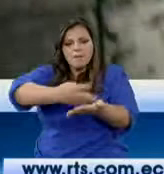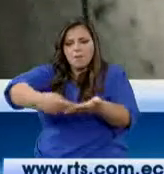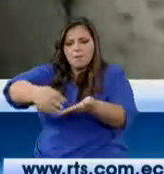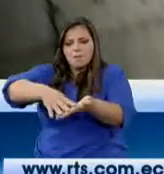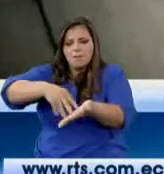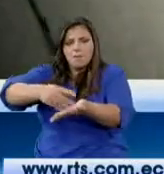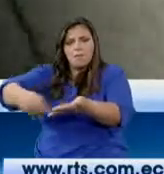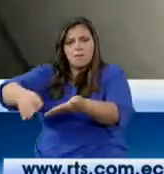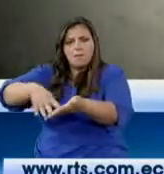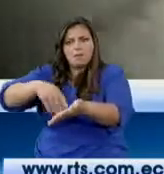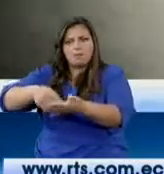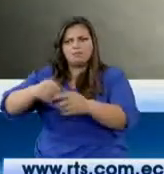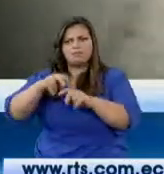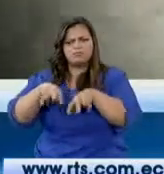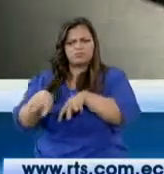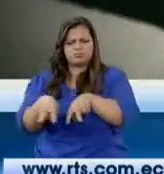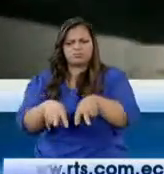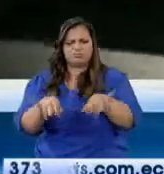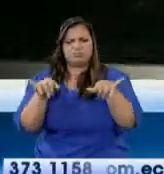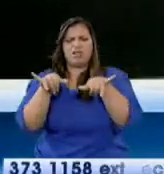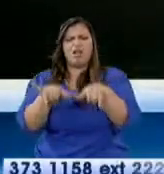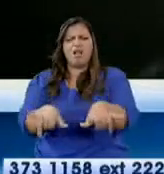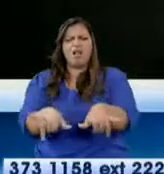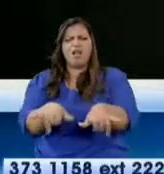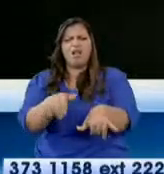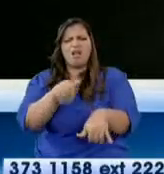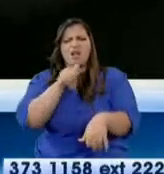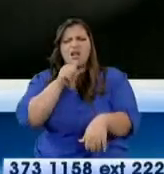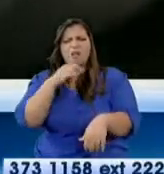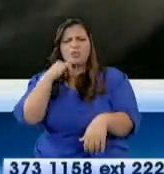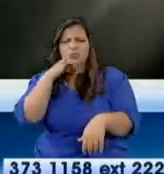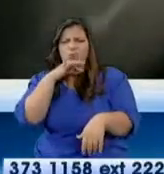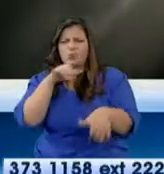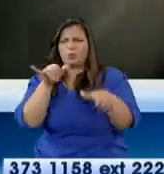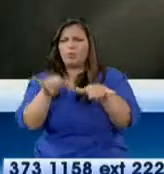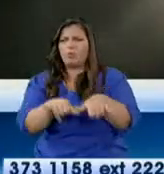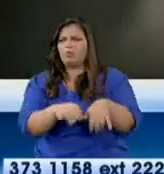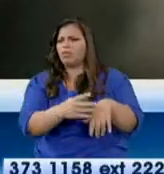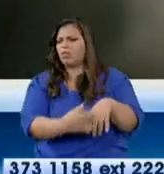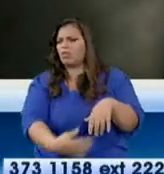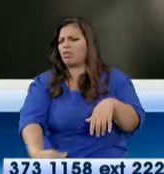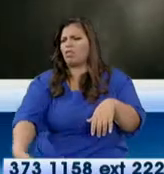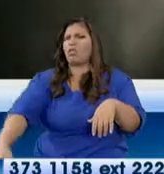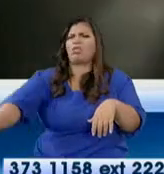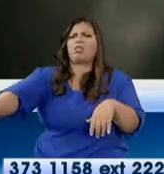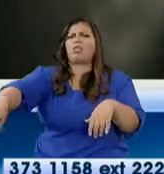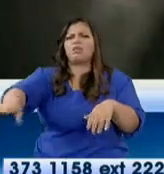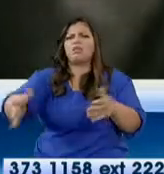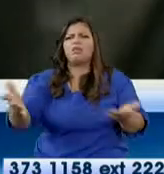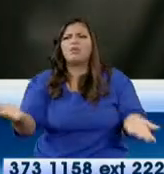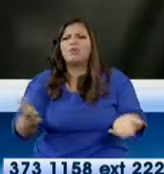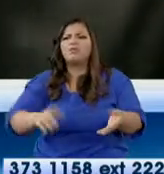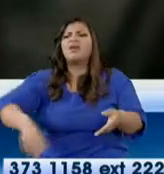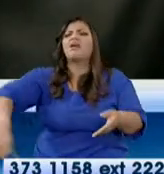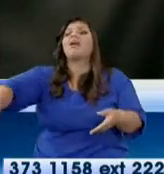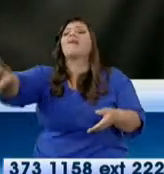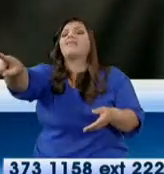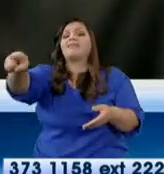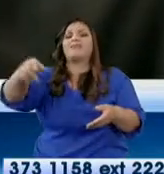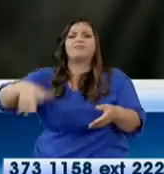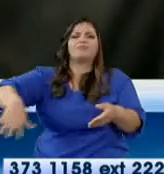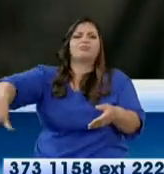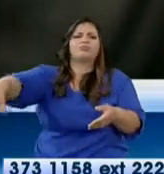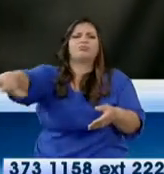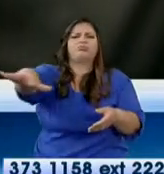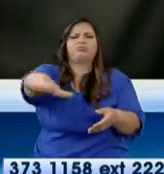lugar de tratamiento de aguas. Esto simplemente va a una poza, a un terreno aledaño, no tiene ningún tratamiento el agua